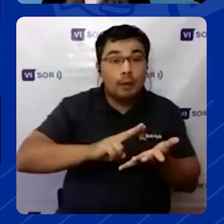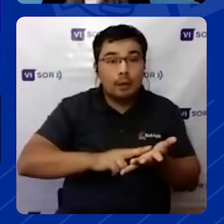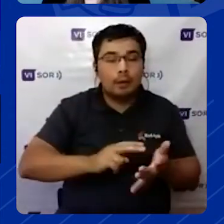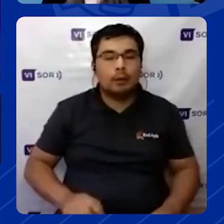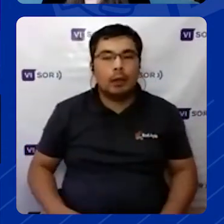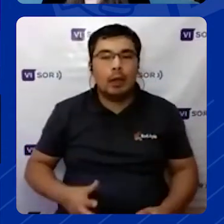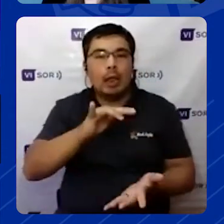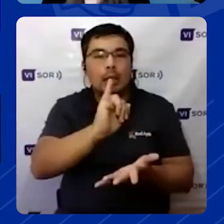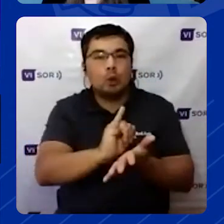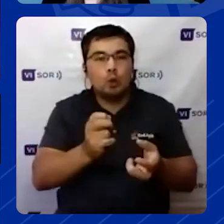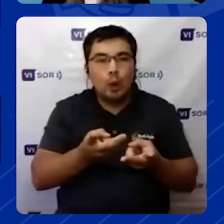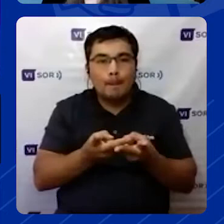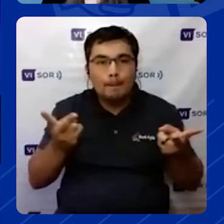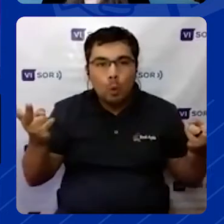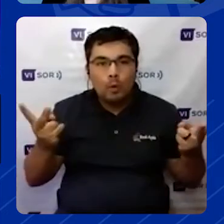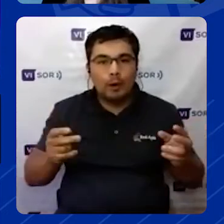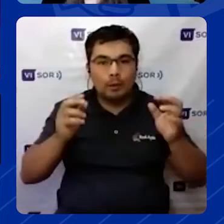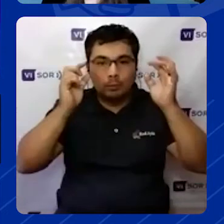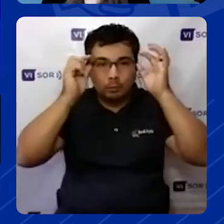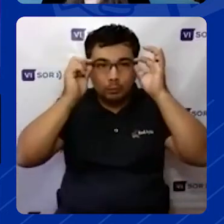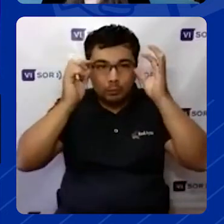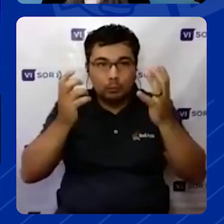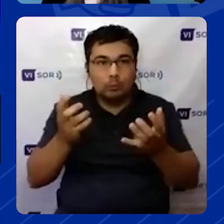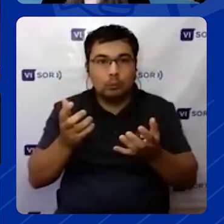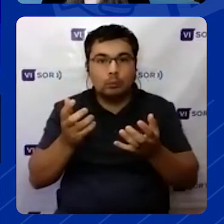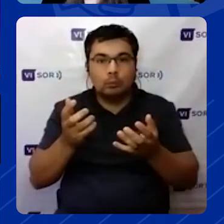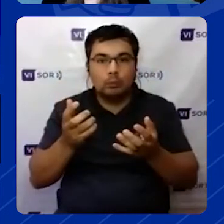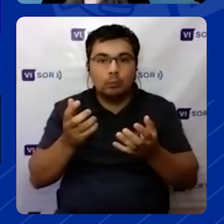pues atrae. Atrae. Por ejemplo,